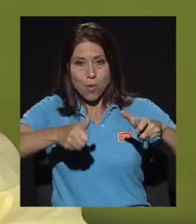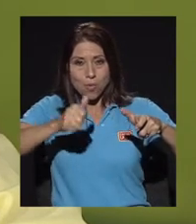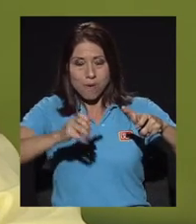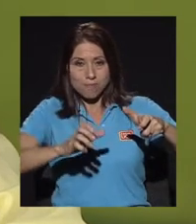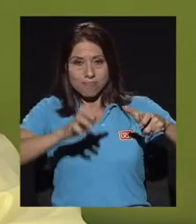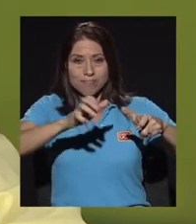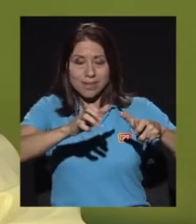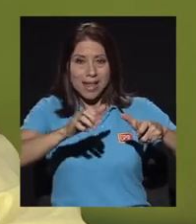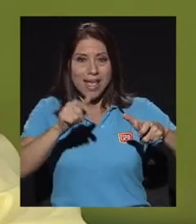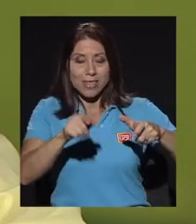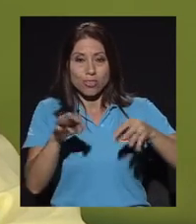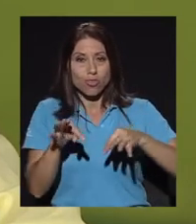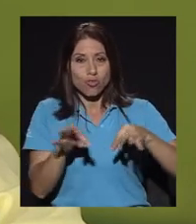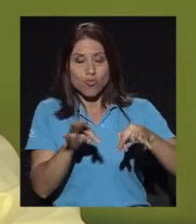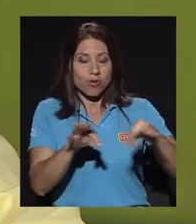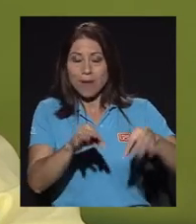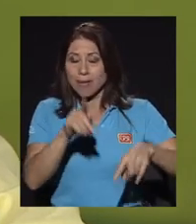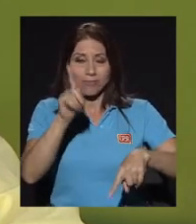Ya es hora de que se vaya.